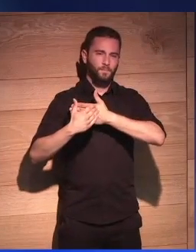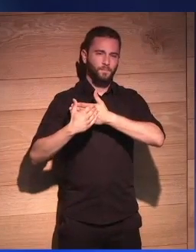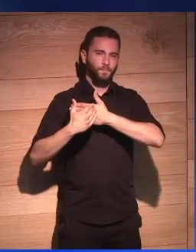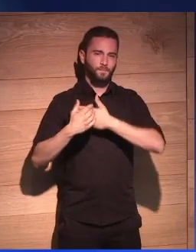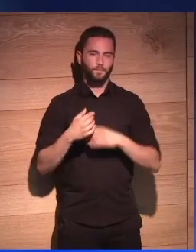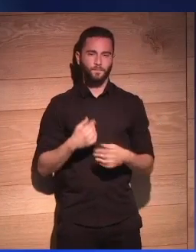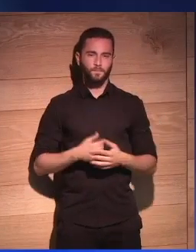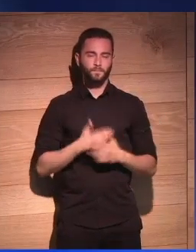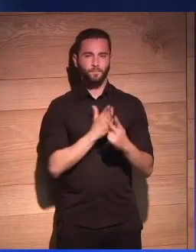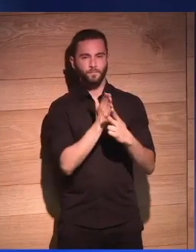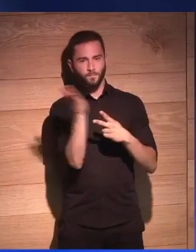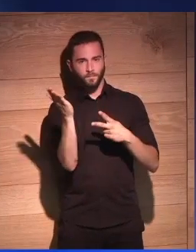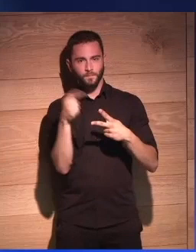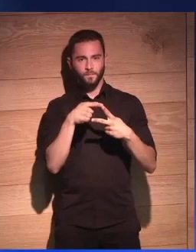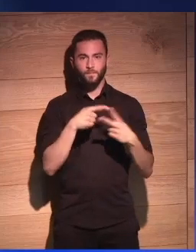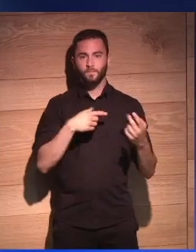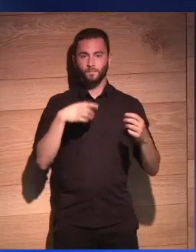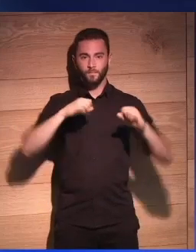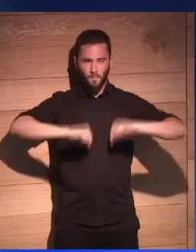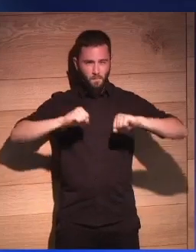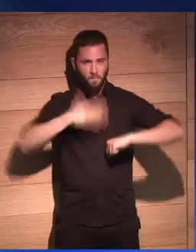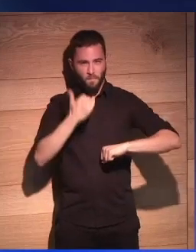por un lado, envejecer